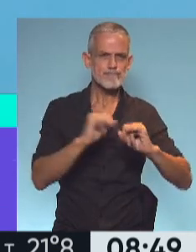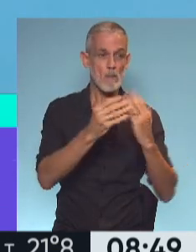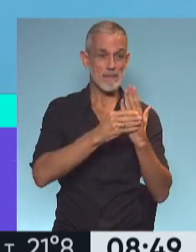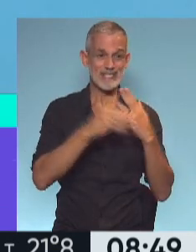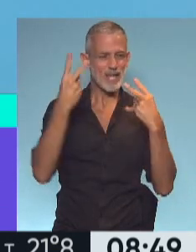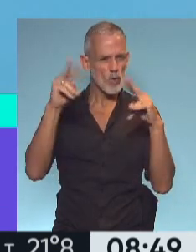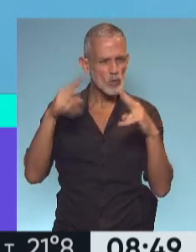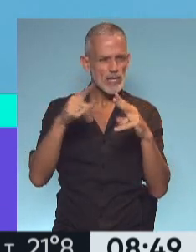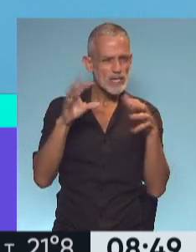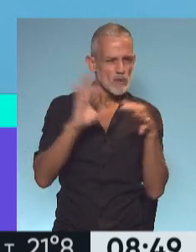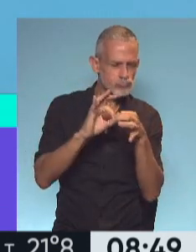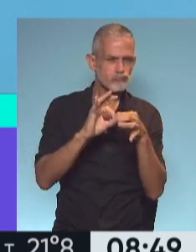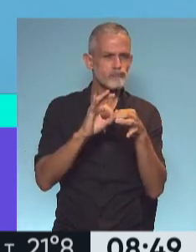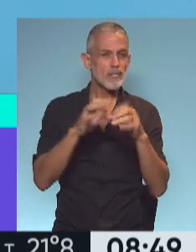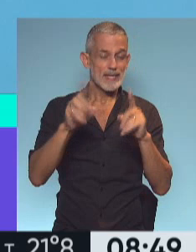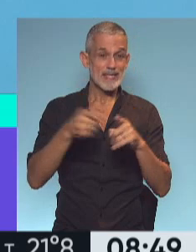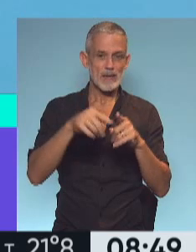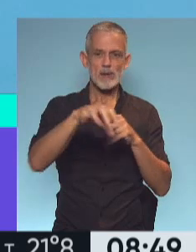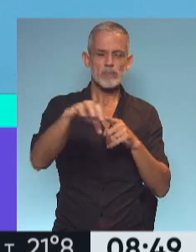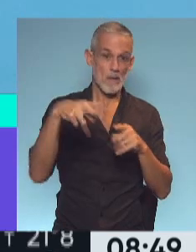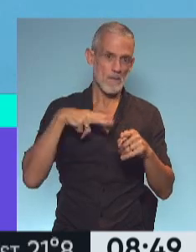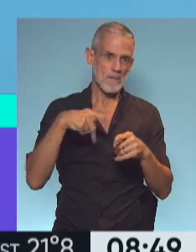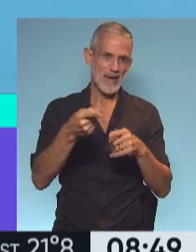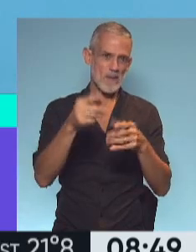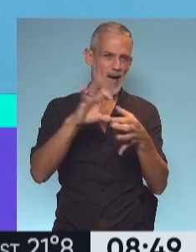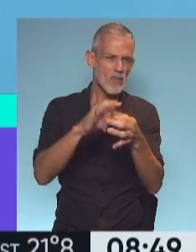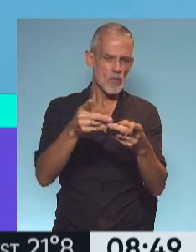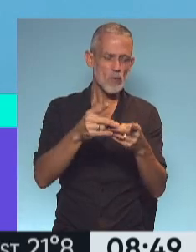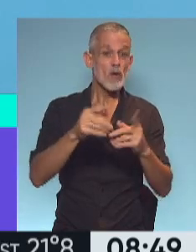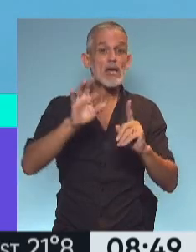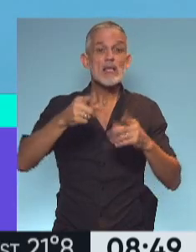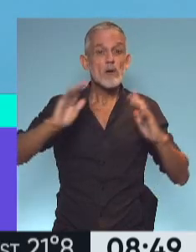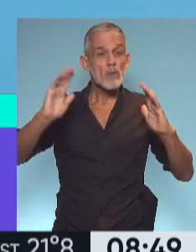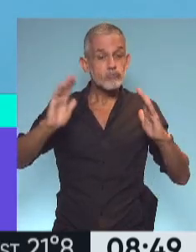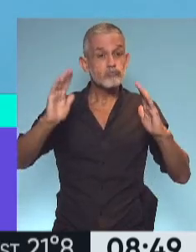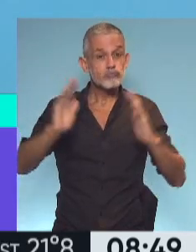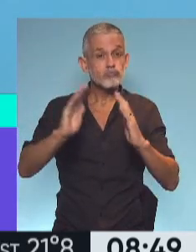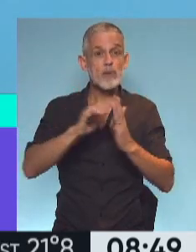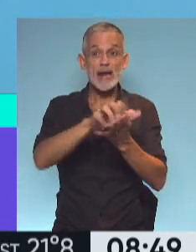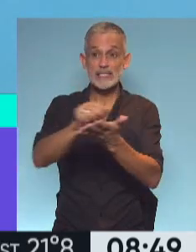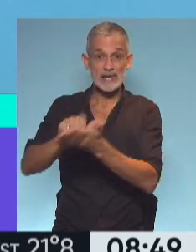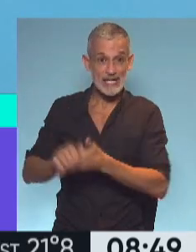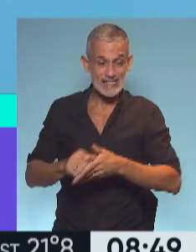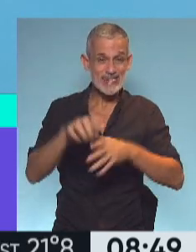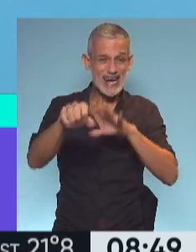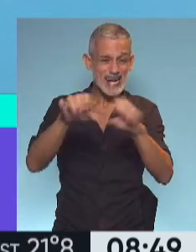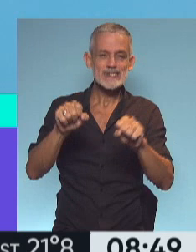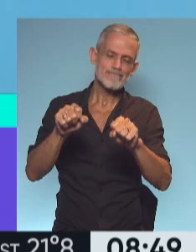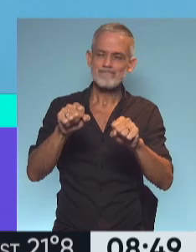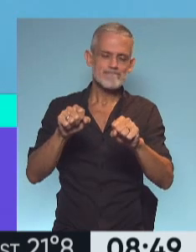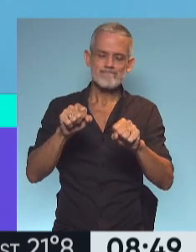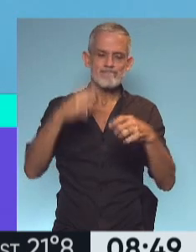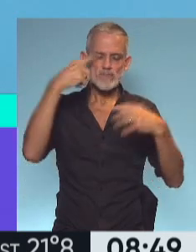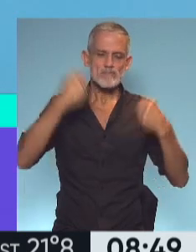Ministerio de Turismo y con el sector privado. También han disminuido muchísimo las reservas. Las personas que han decidido no